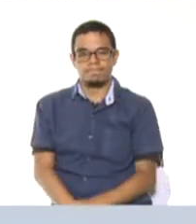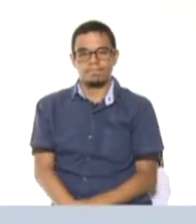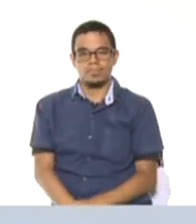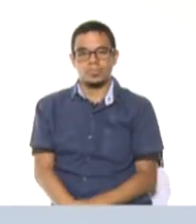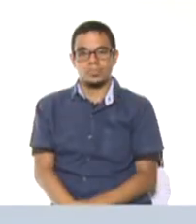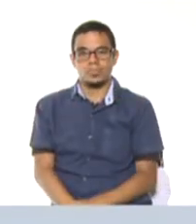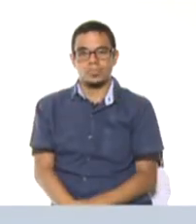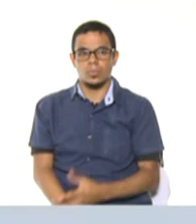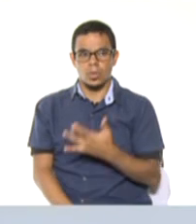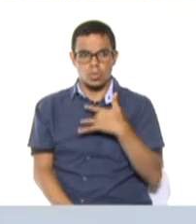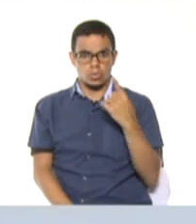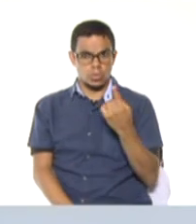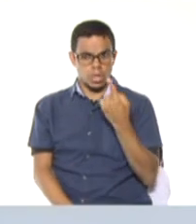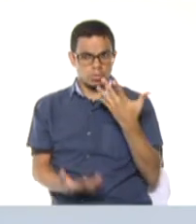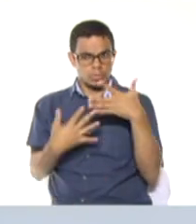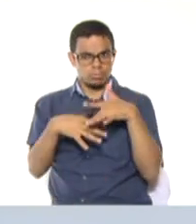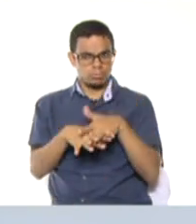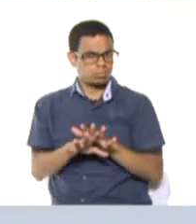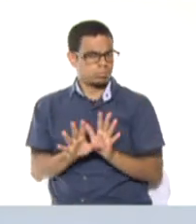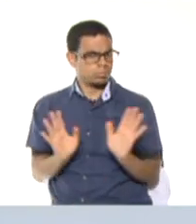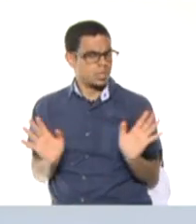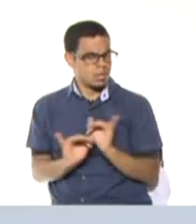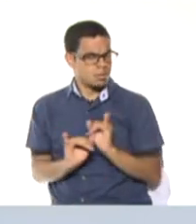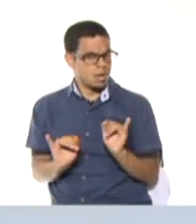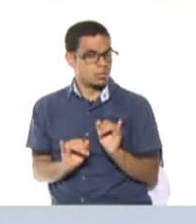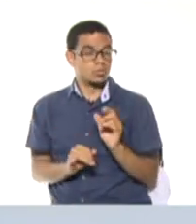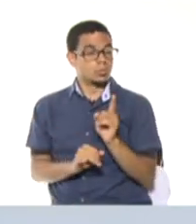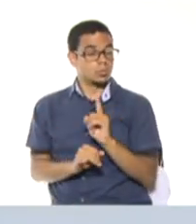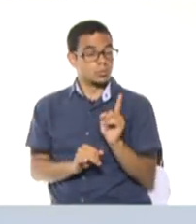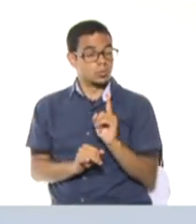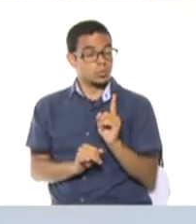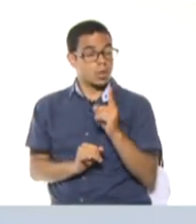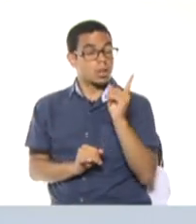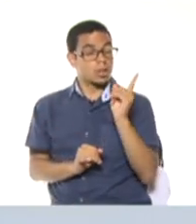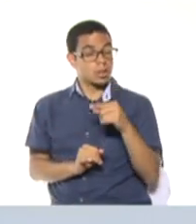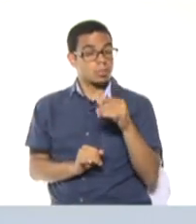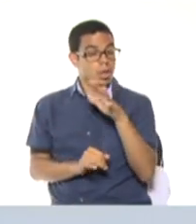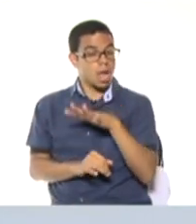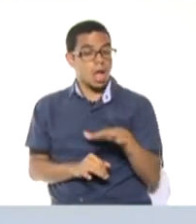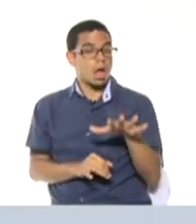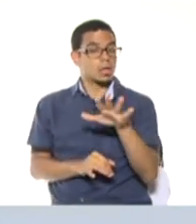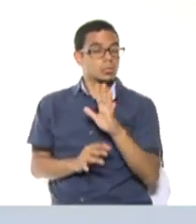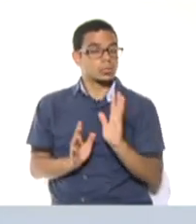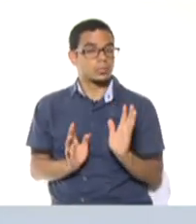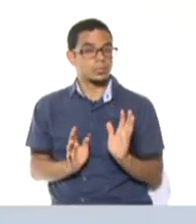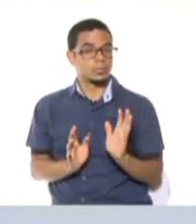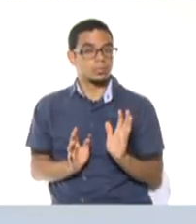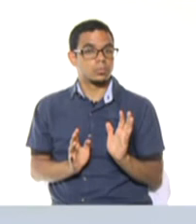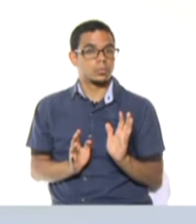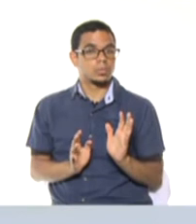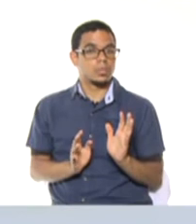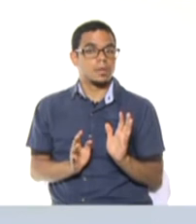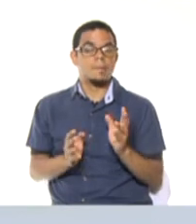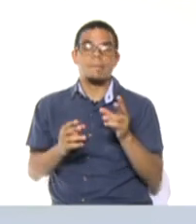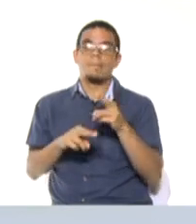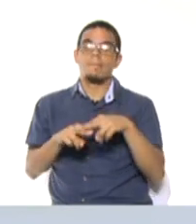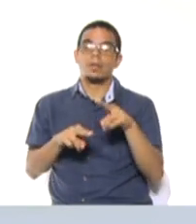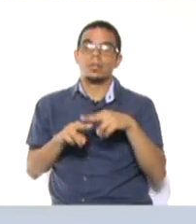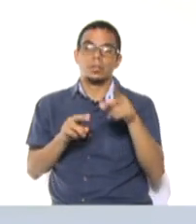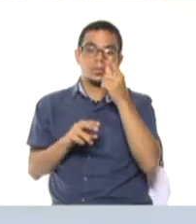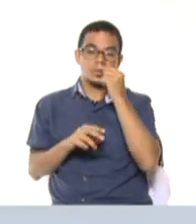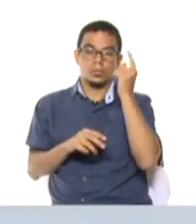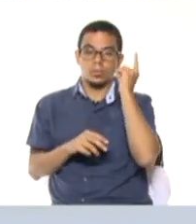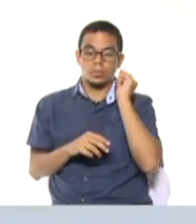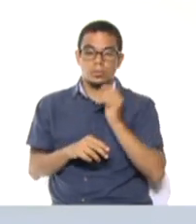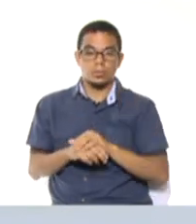No solamente los que están integrados en el nivel de educación primaria, de educación inicial, sino también para todos nuestros niños y niñas